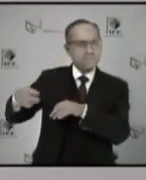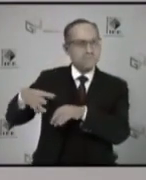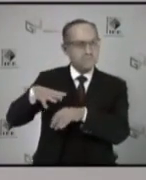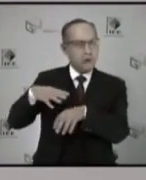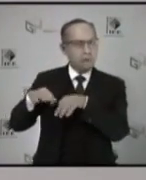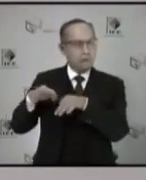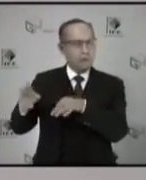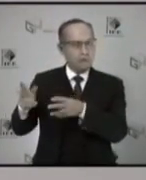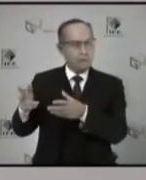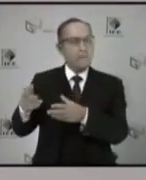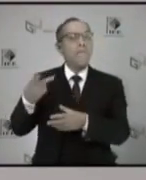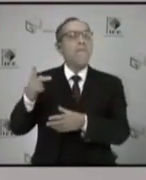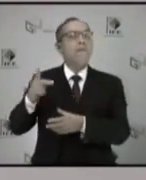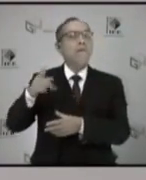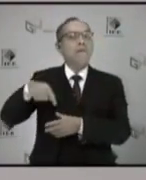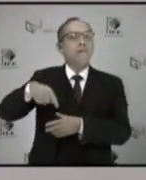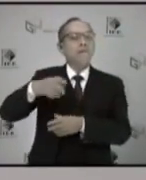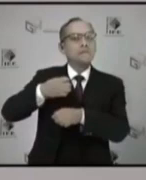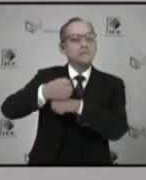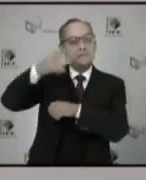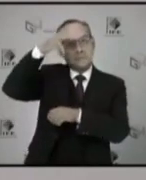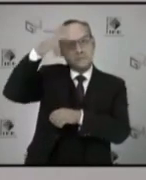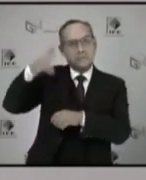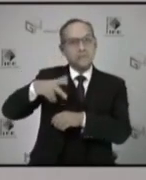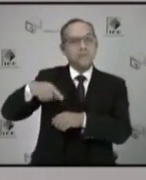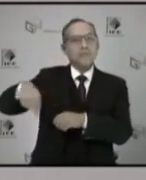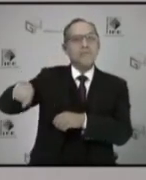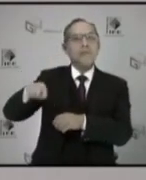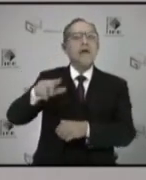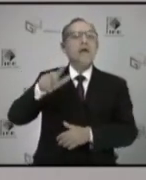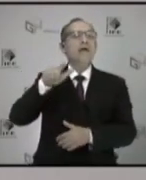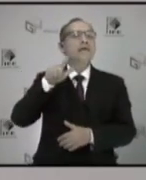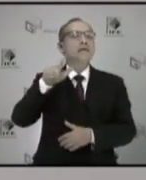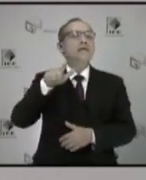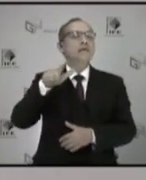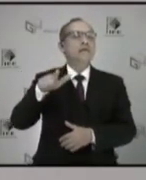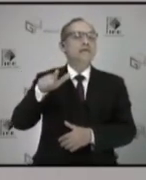solamente en Hidalgo, tiene 17 propiedades a su nombre. Aquí están